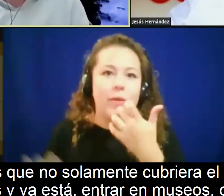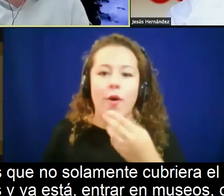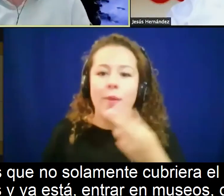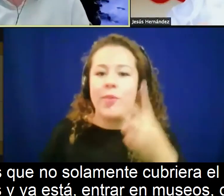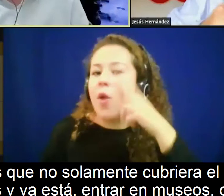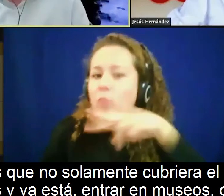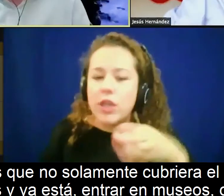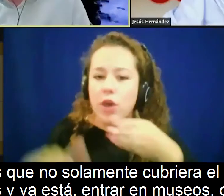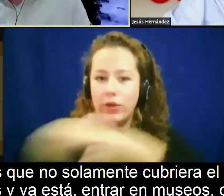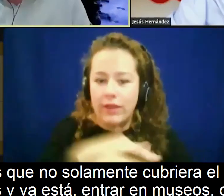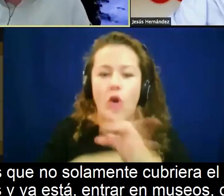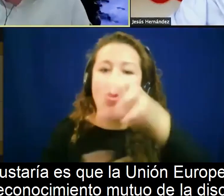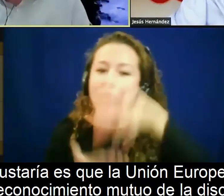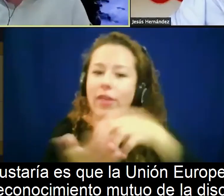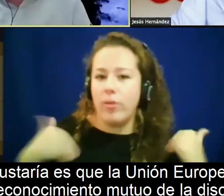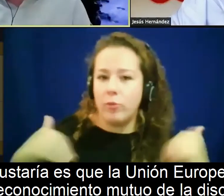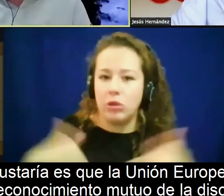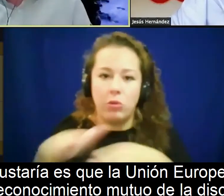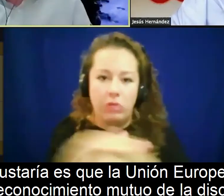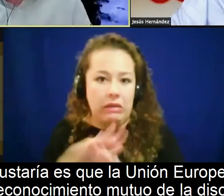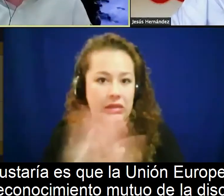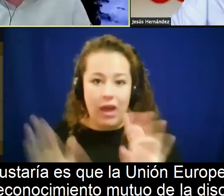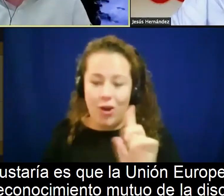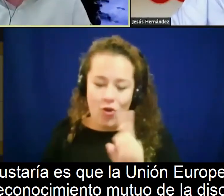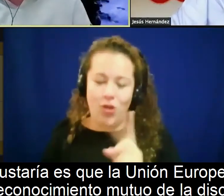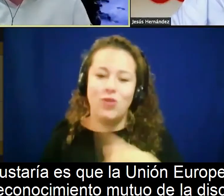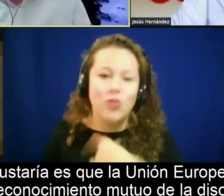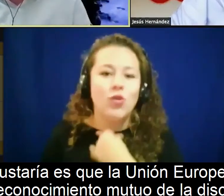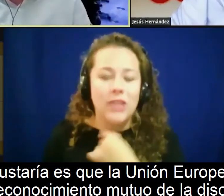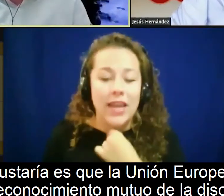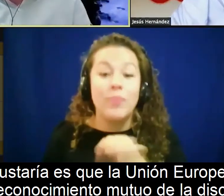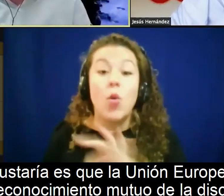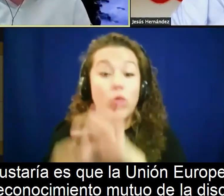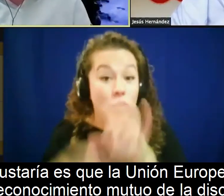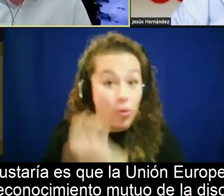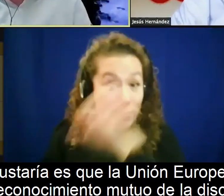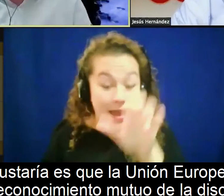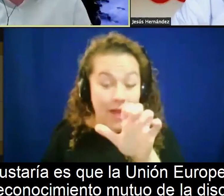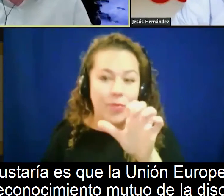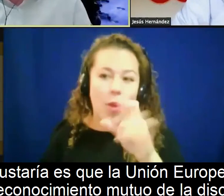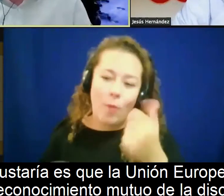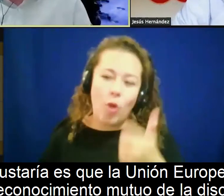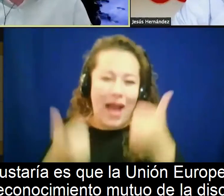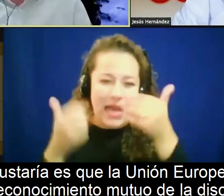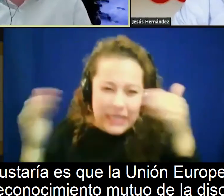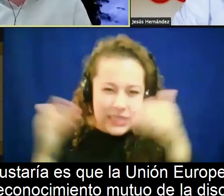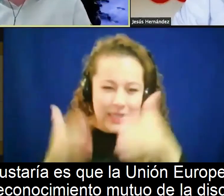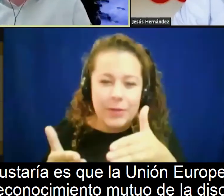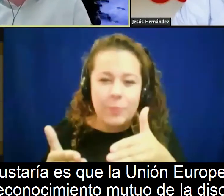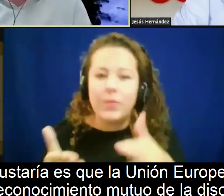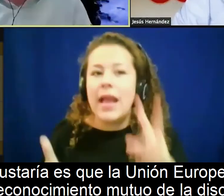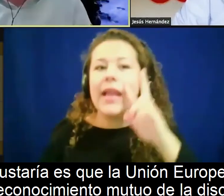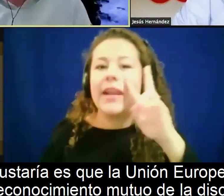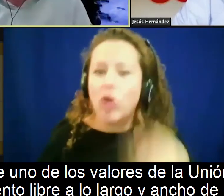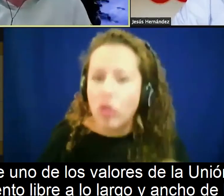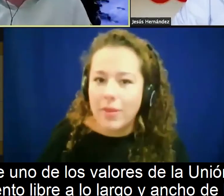centros deportivos. Nosotros lo que nos gustaría es que la Unión Europea se encaminara a un reconocimiento mutuo